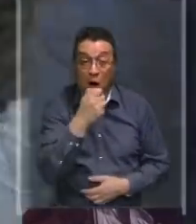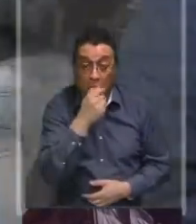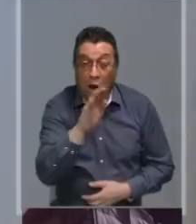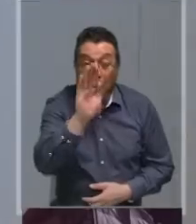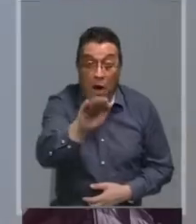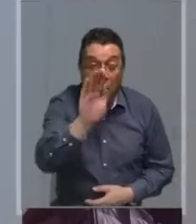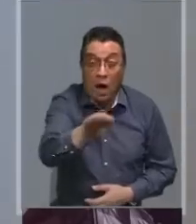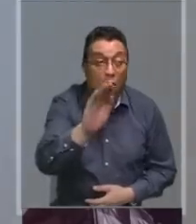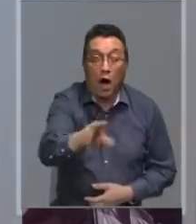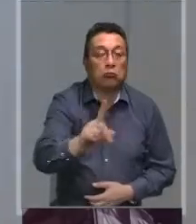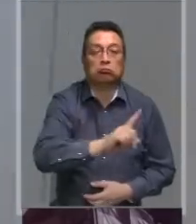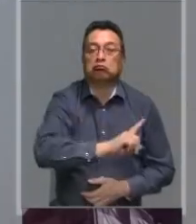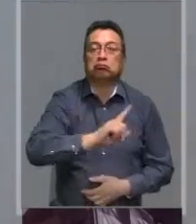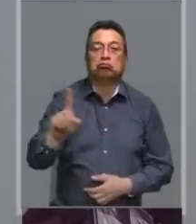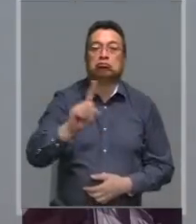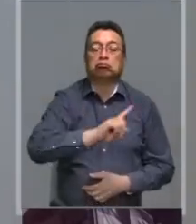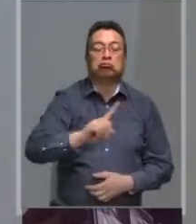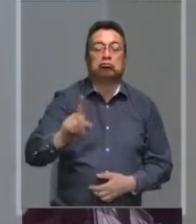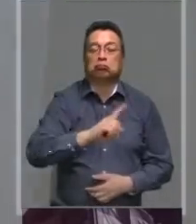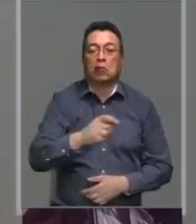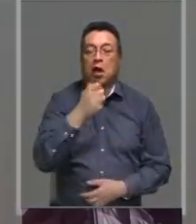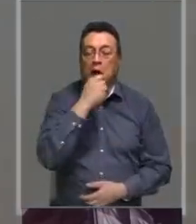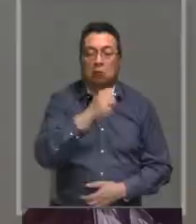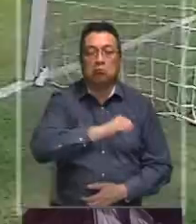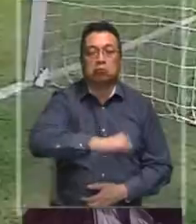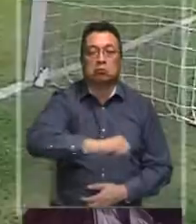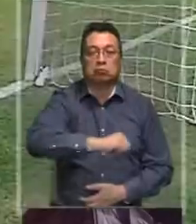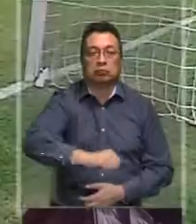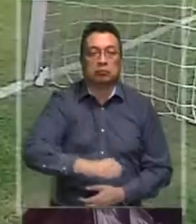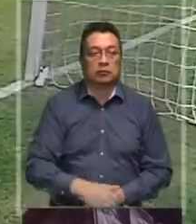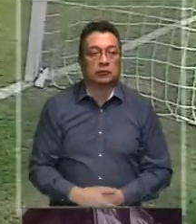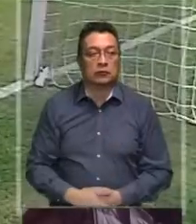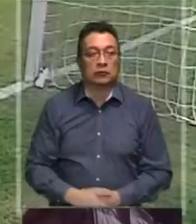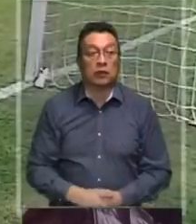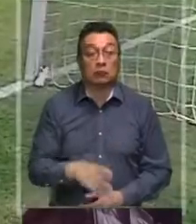reportaje, no se ha mostrado disponible para una entrevista.